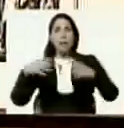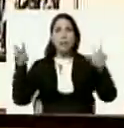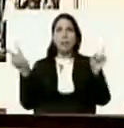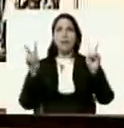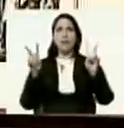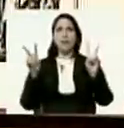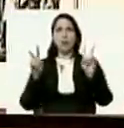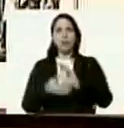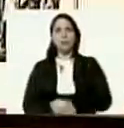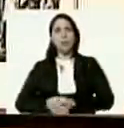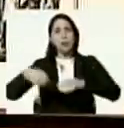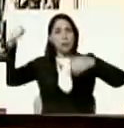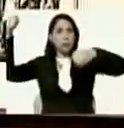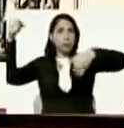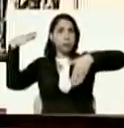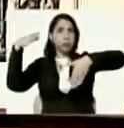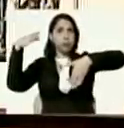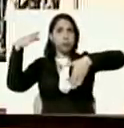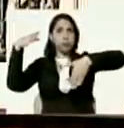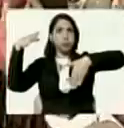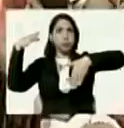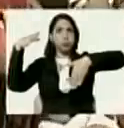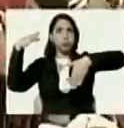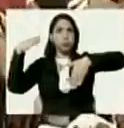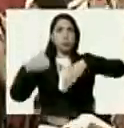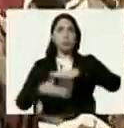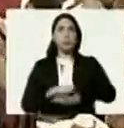El sol de Venezuela nace en el Esequibo.